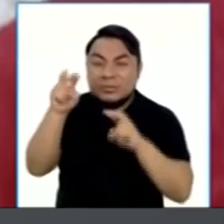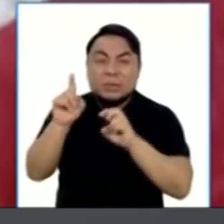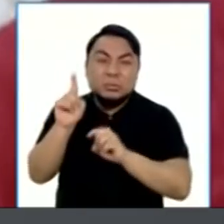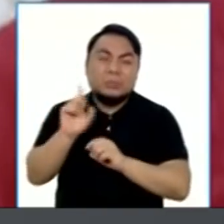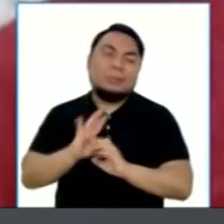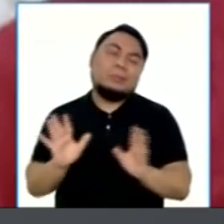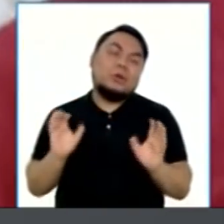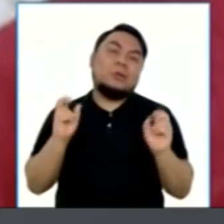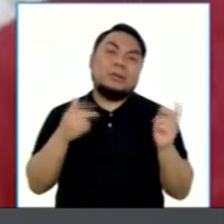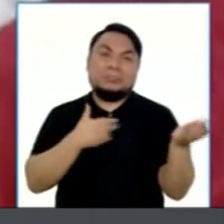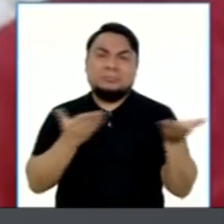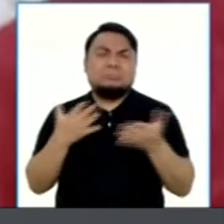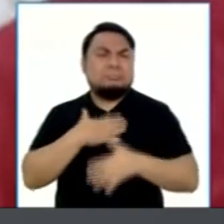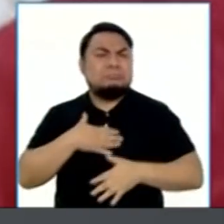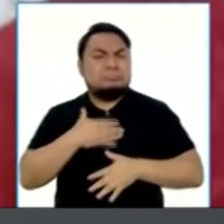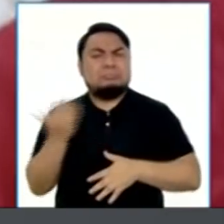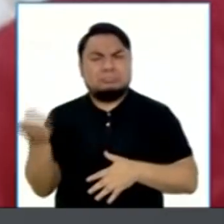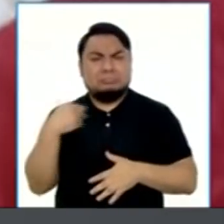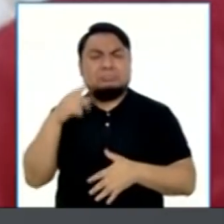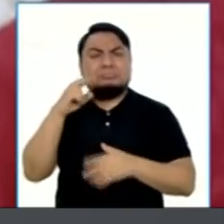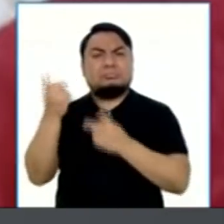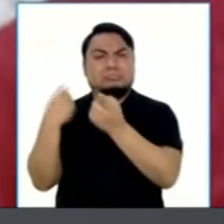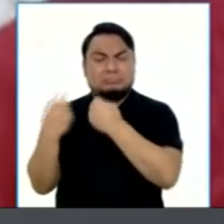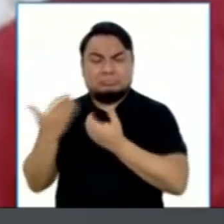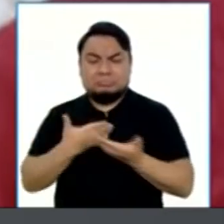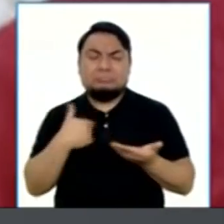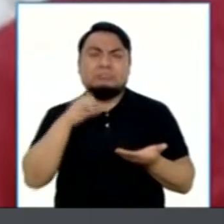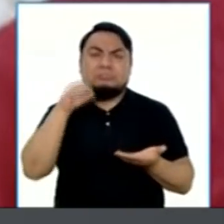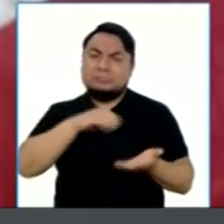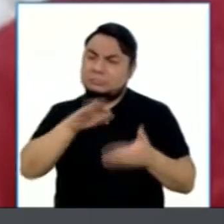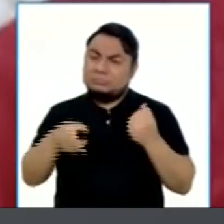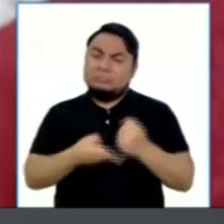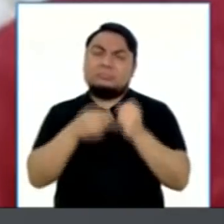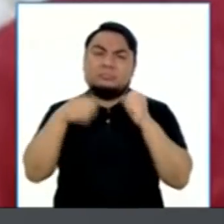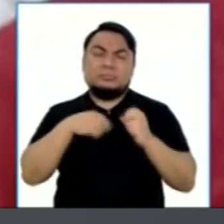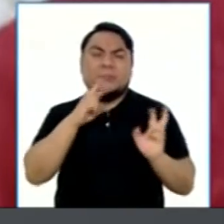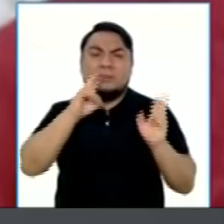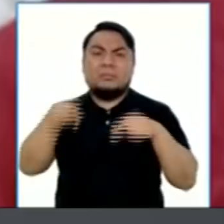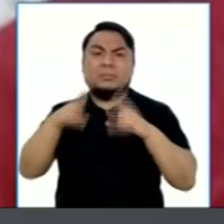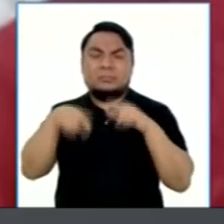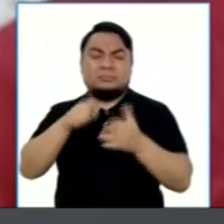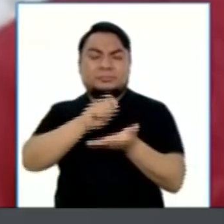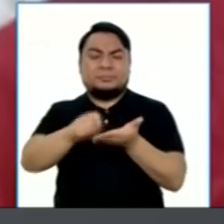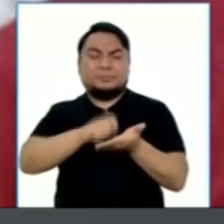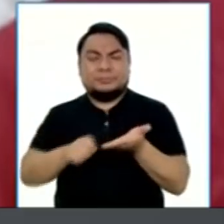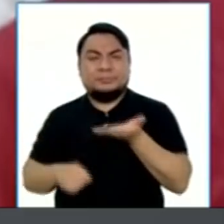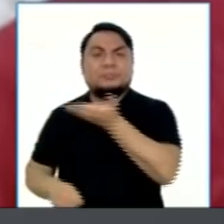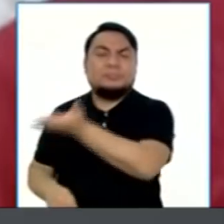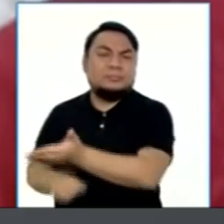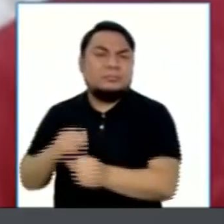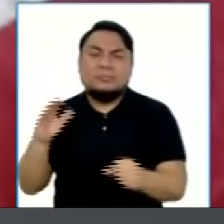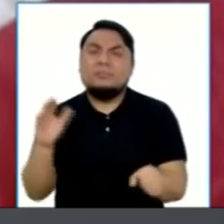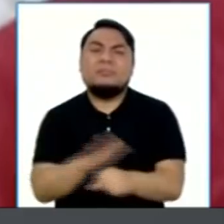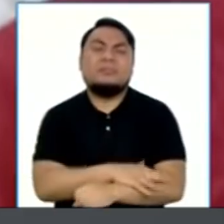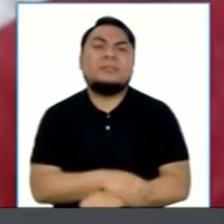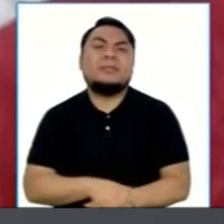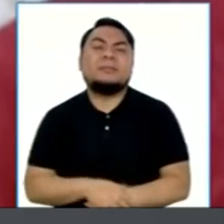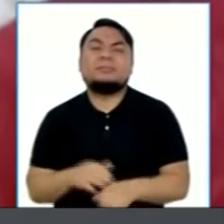gusto. Espero las preguntas por escrito y tengan la seguridad que serán respondidas con